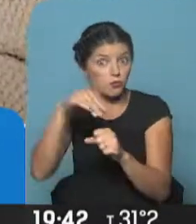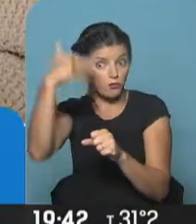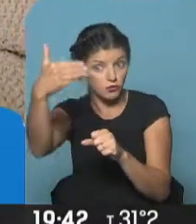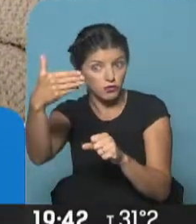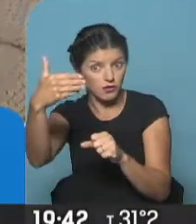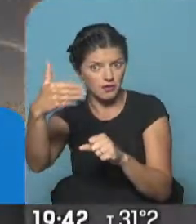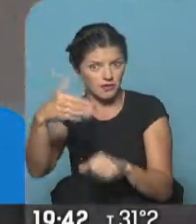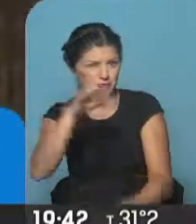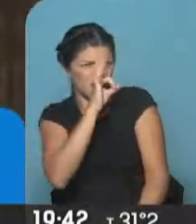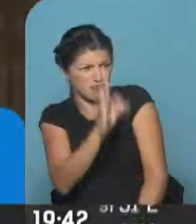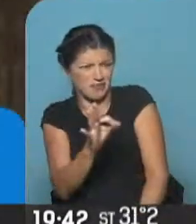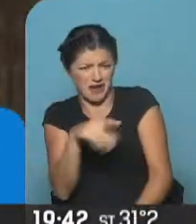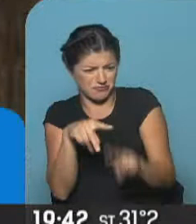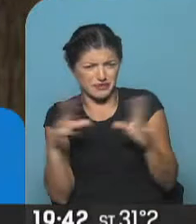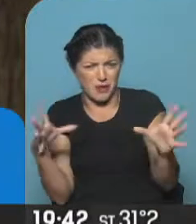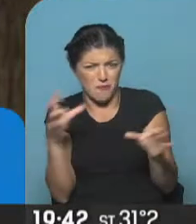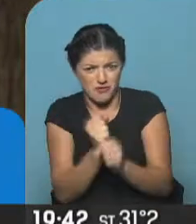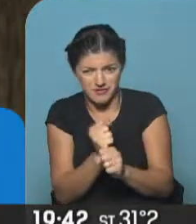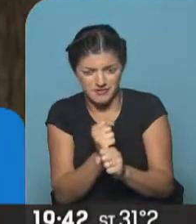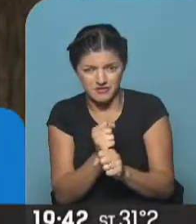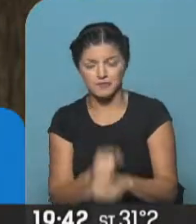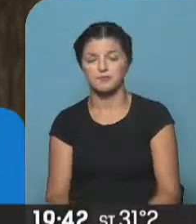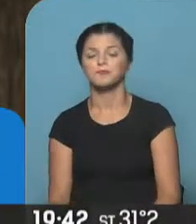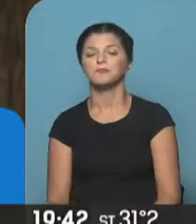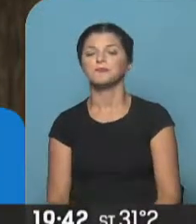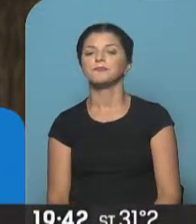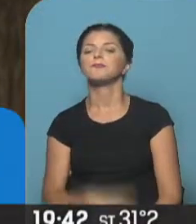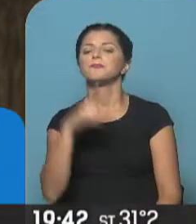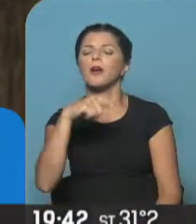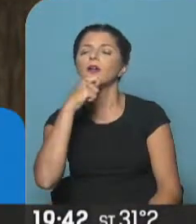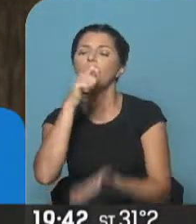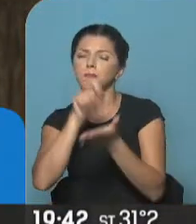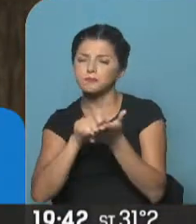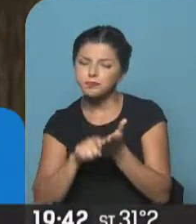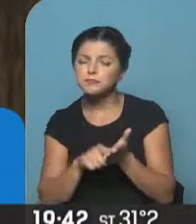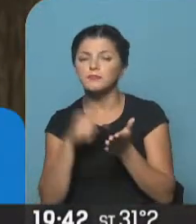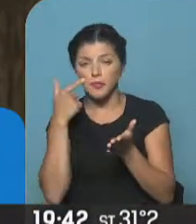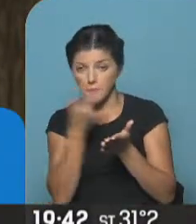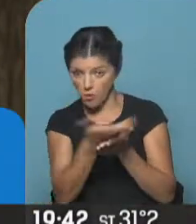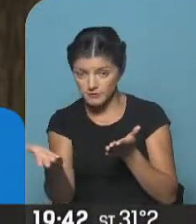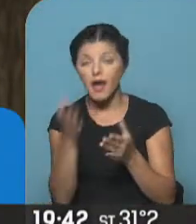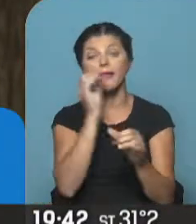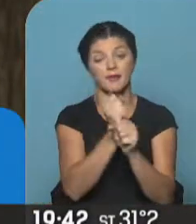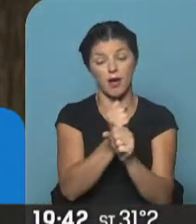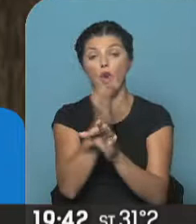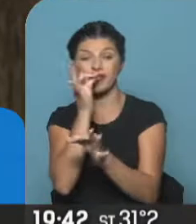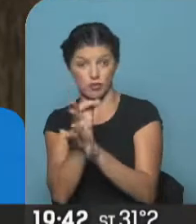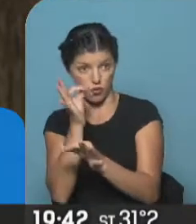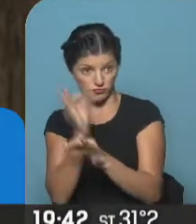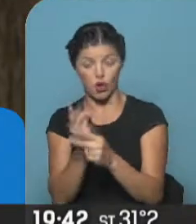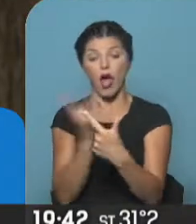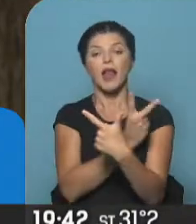vas a tener un taller de bolsitas. Las estadísticas demuestran que tanto trabajo como educación son